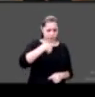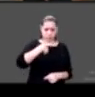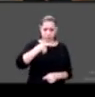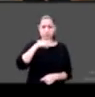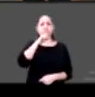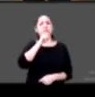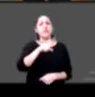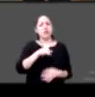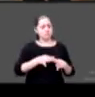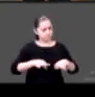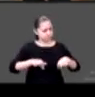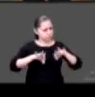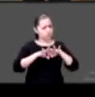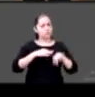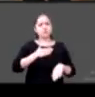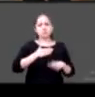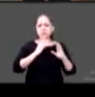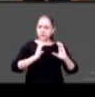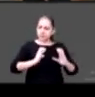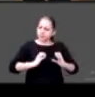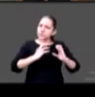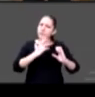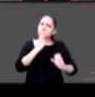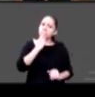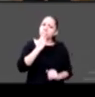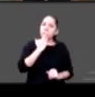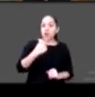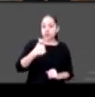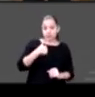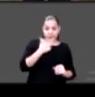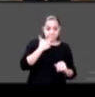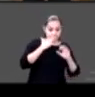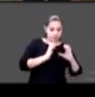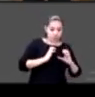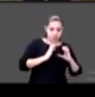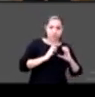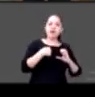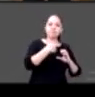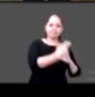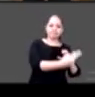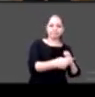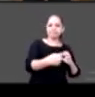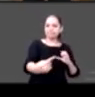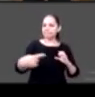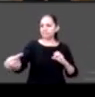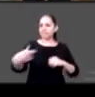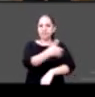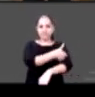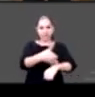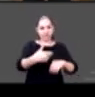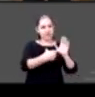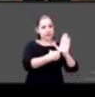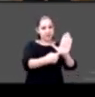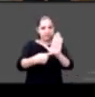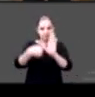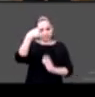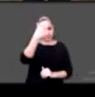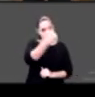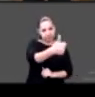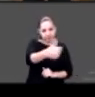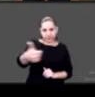cómo podemos que los miembros de nuestra familia también se pueden cuidar. ¿Lo puedes pasar, por favor, al otro